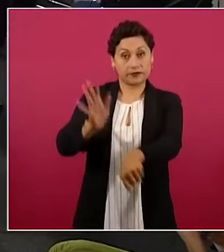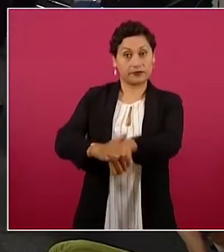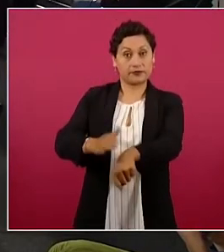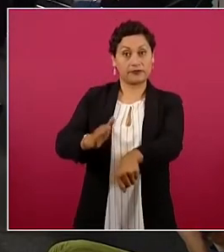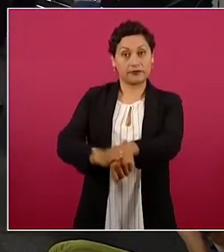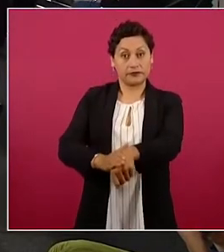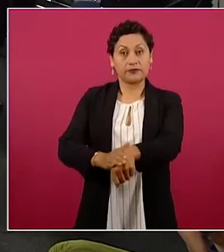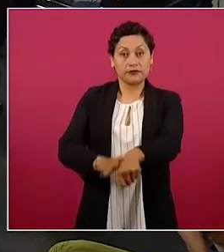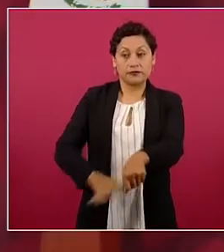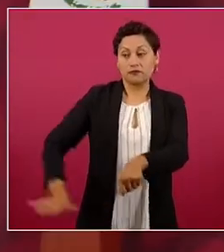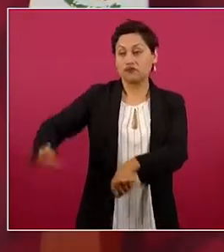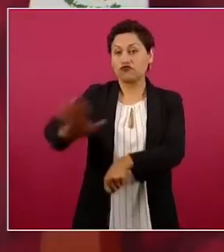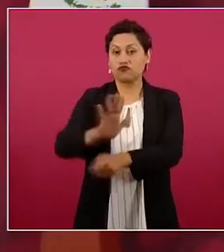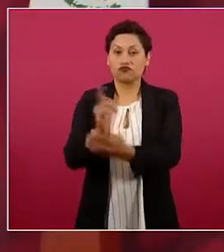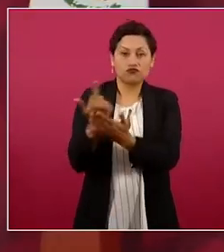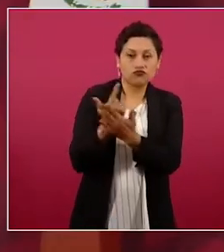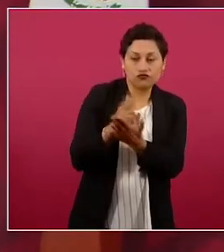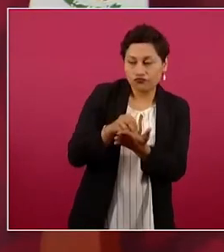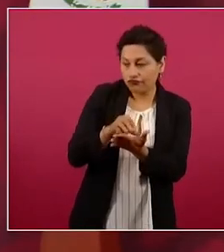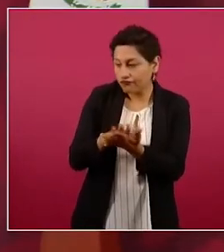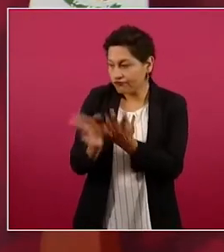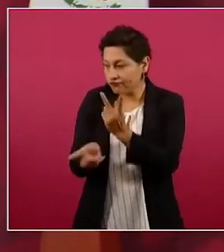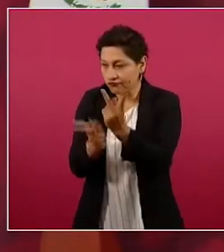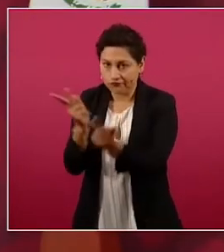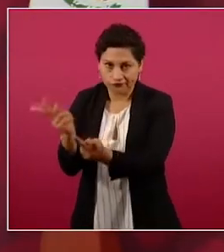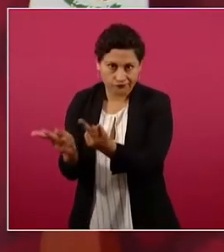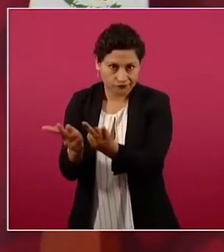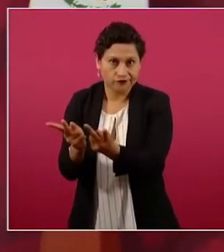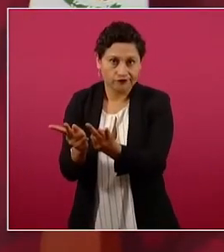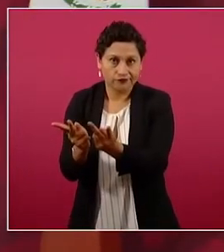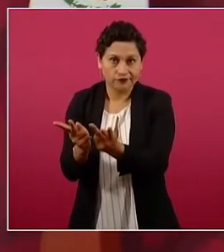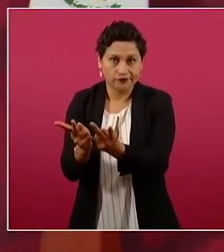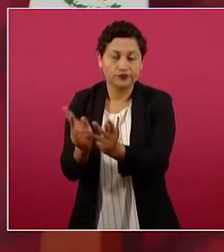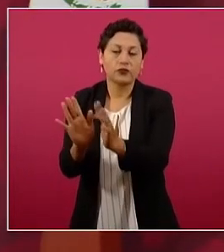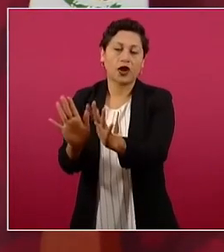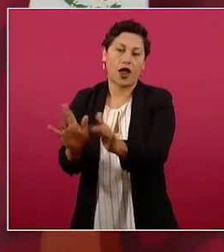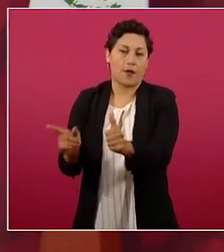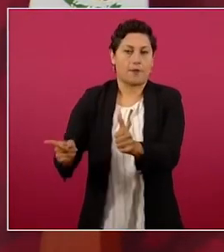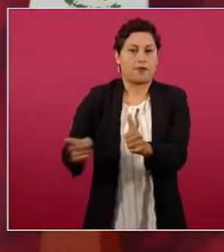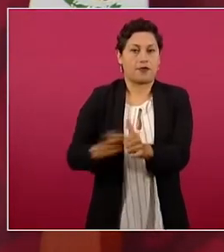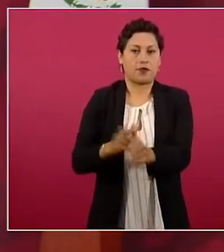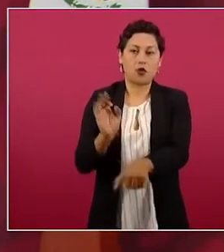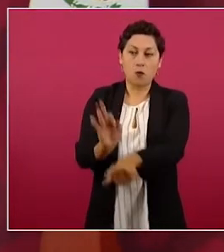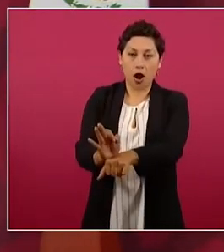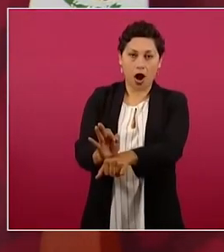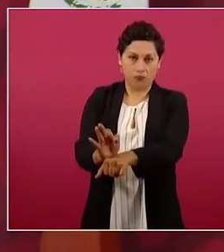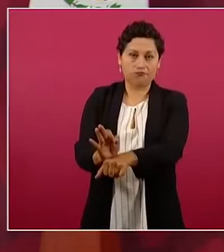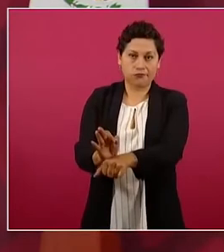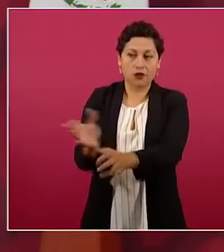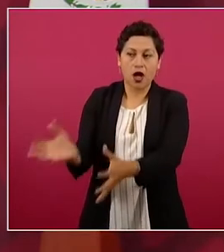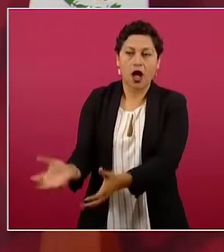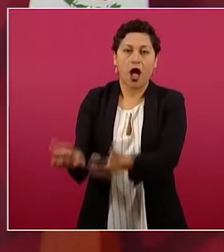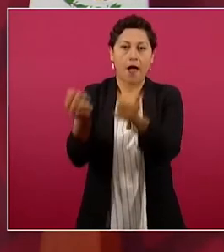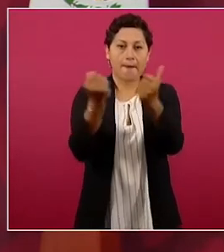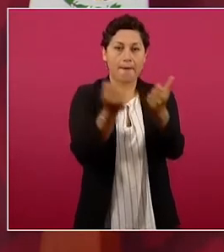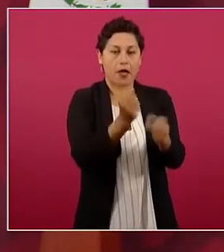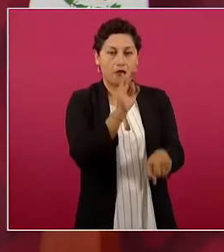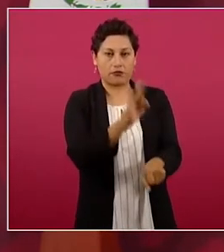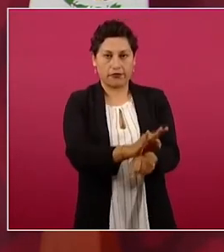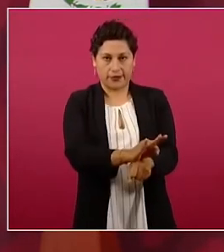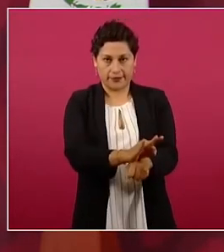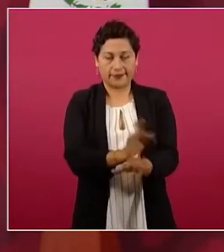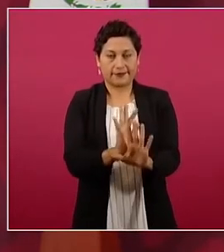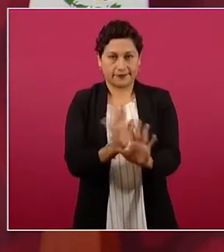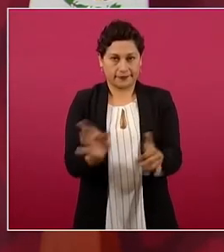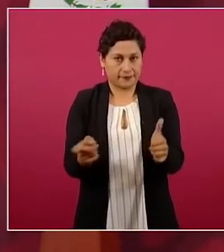censo. Primero, que se proteja a la gente, rescate.